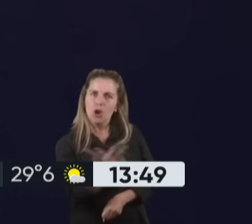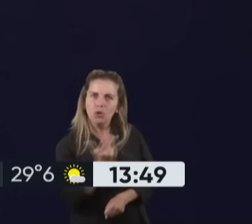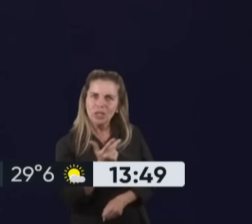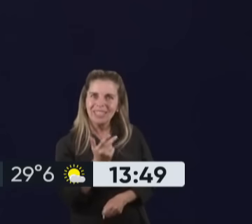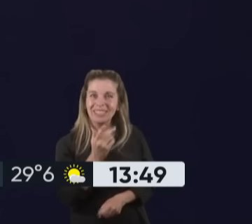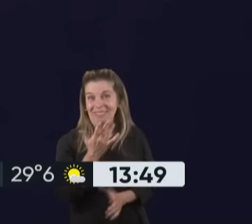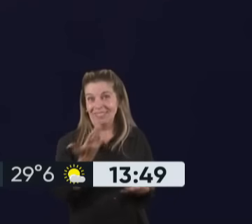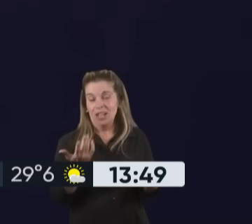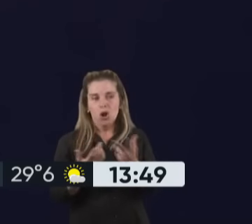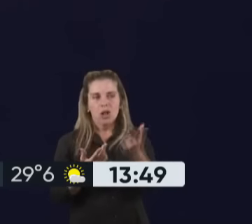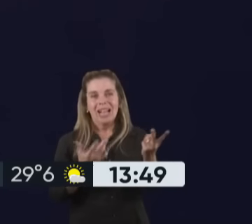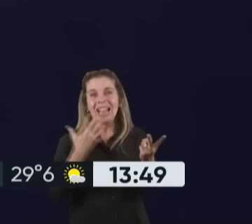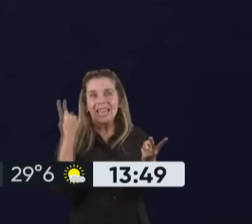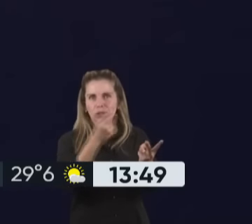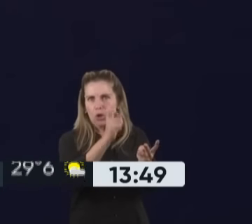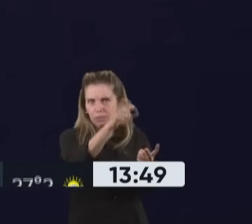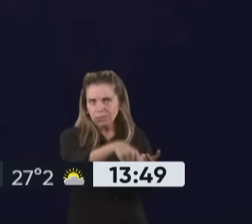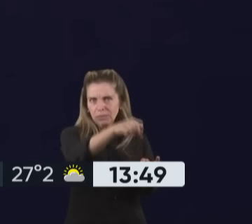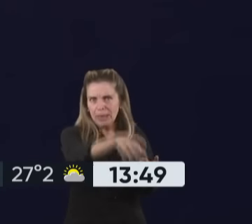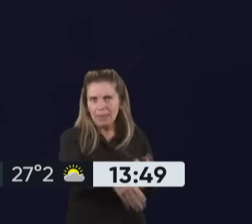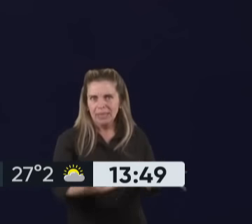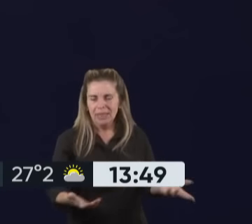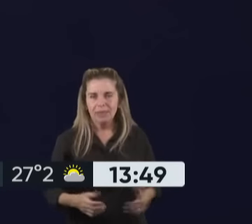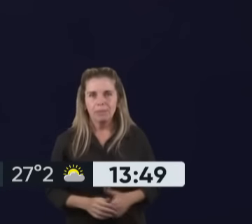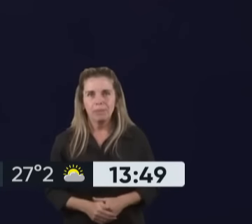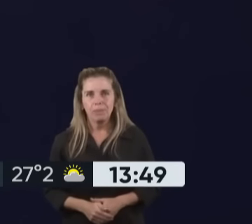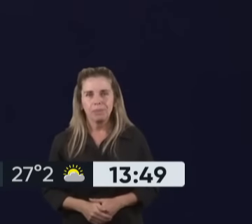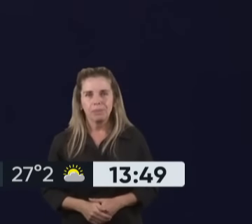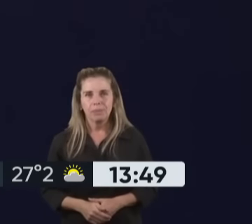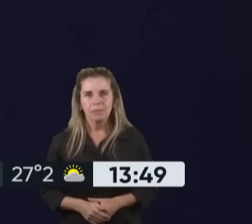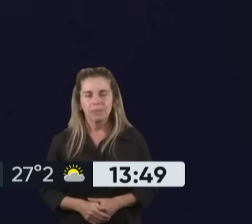y subdirector están acá presentes.